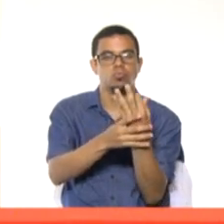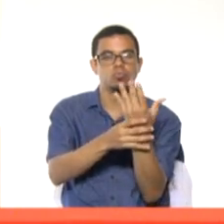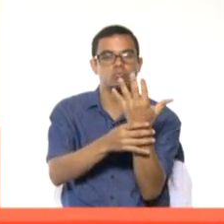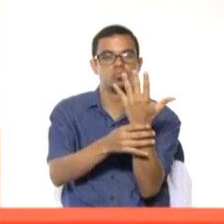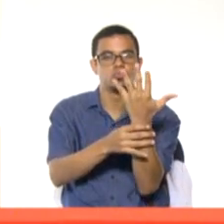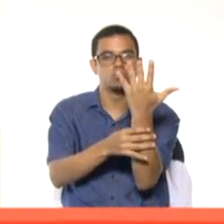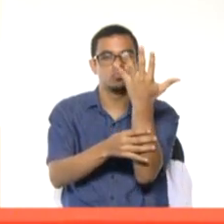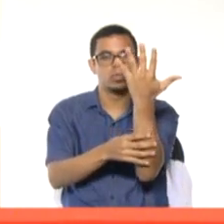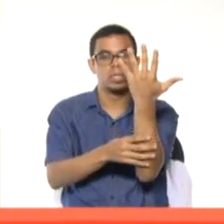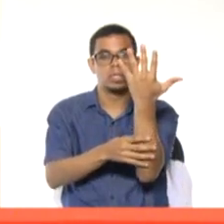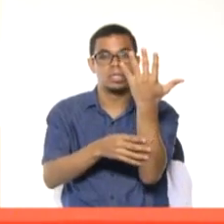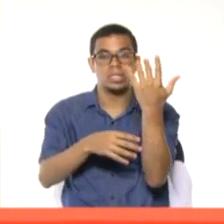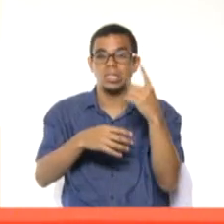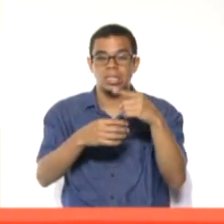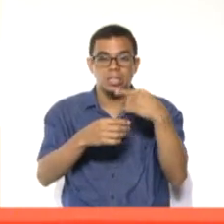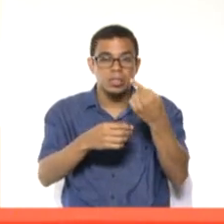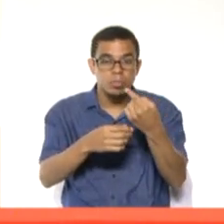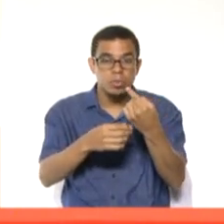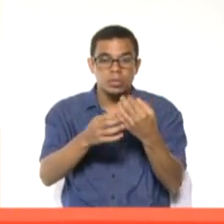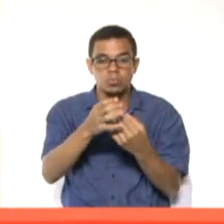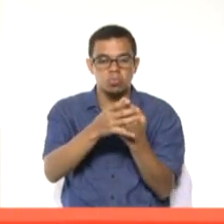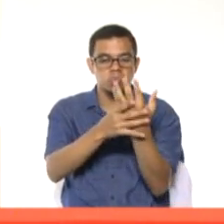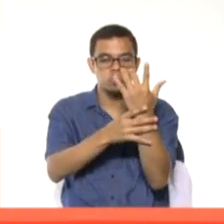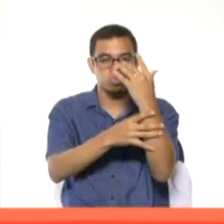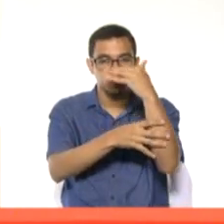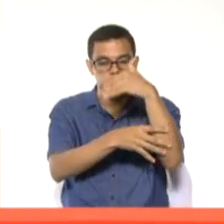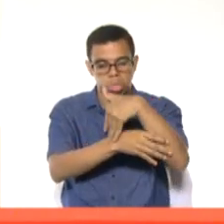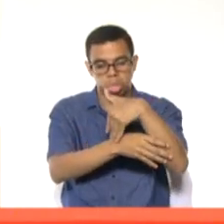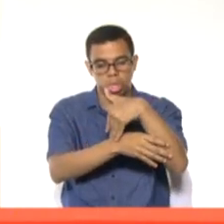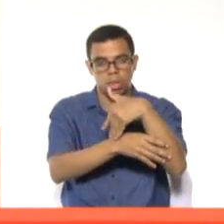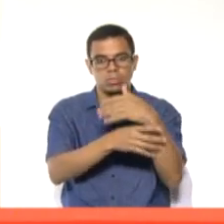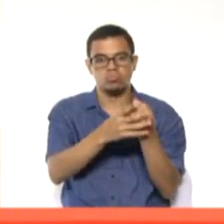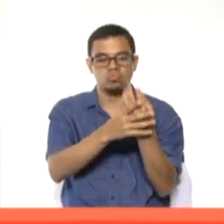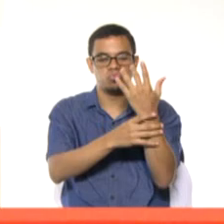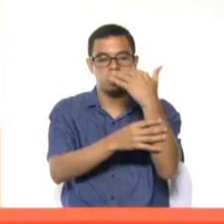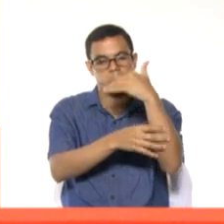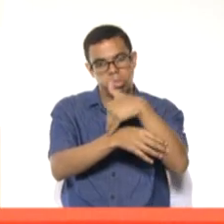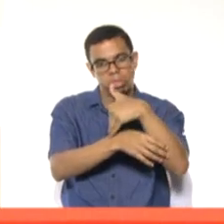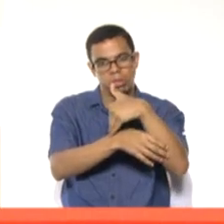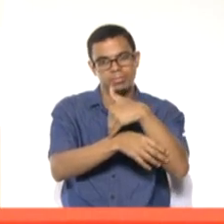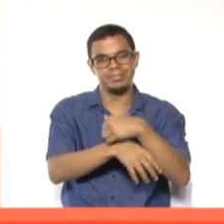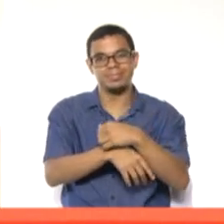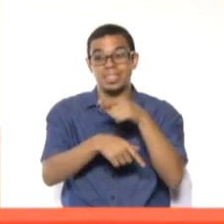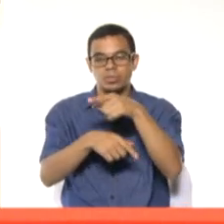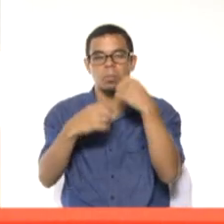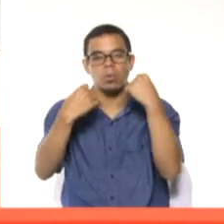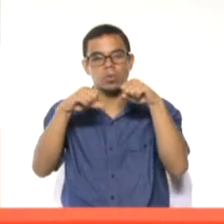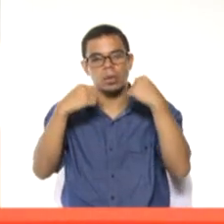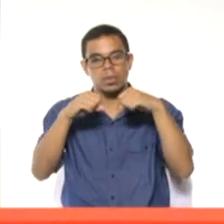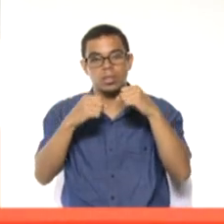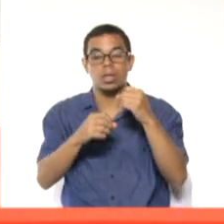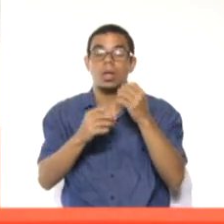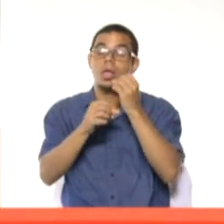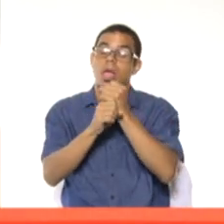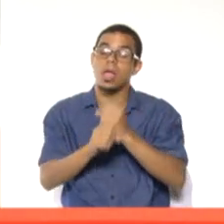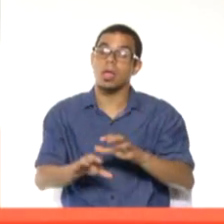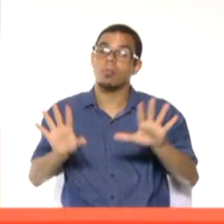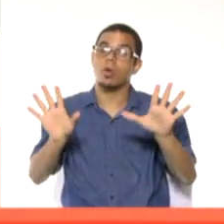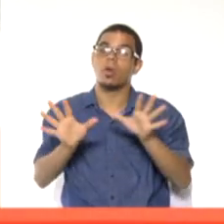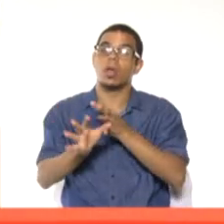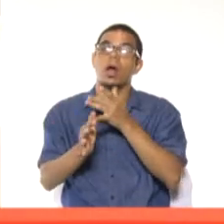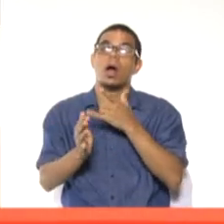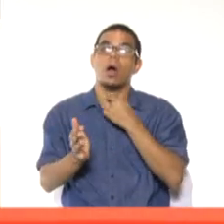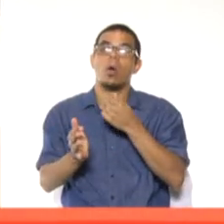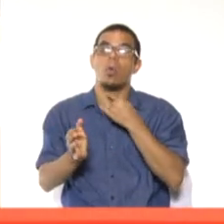tengas posibles fracasos a la hora de ejercitar la siembra en tu casa. Espero que les haya gustado